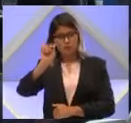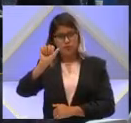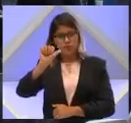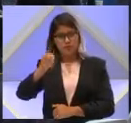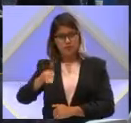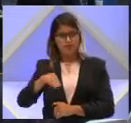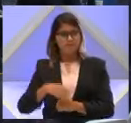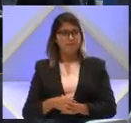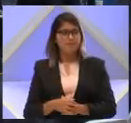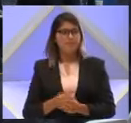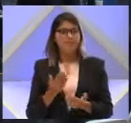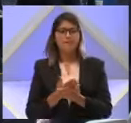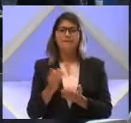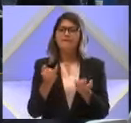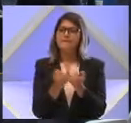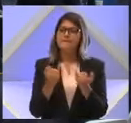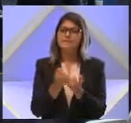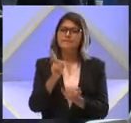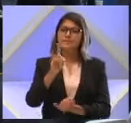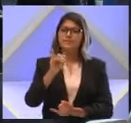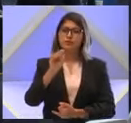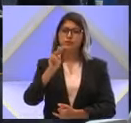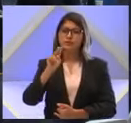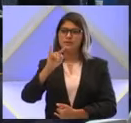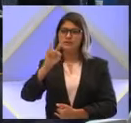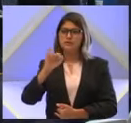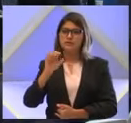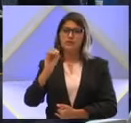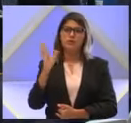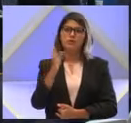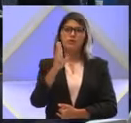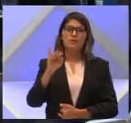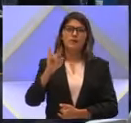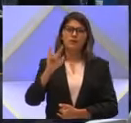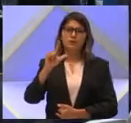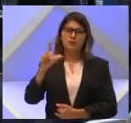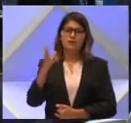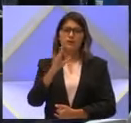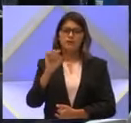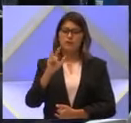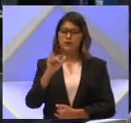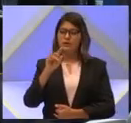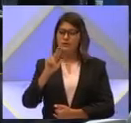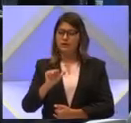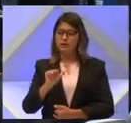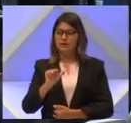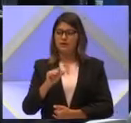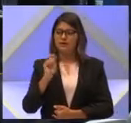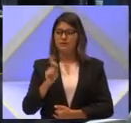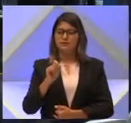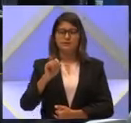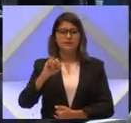también a dionisio manuel tun molina investigador del instituto politécnico nacional